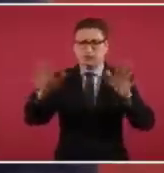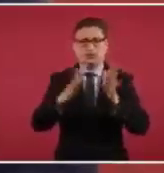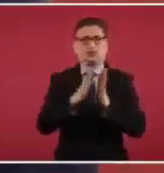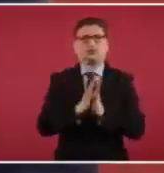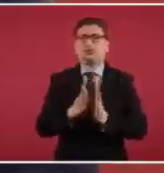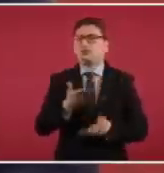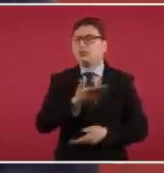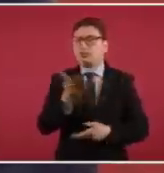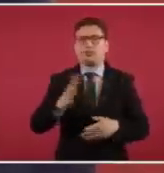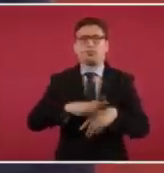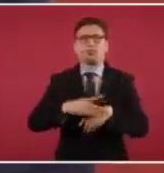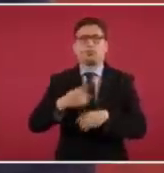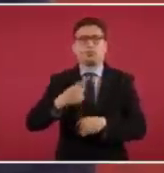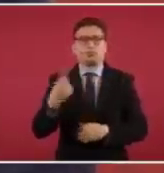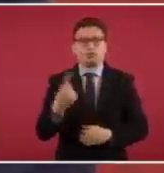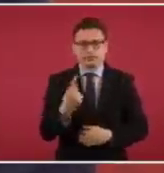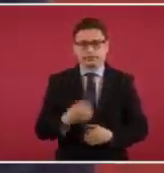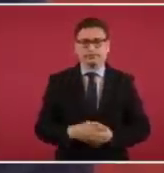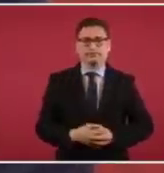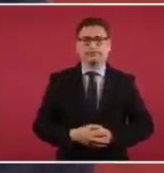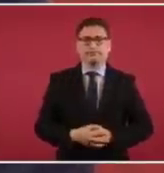se mantiene